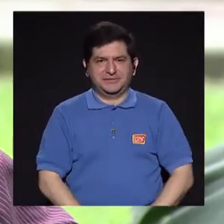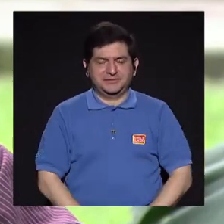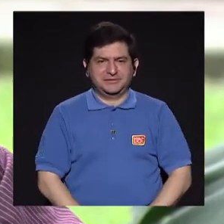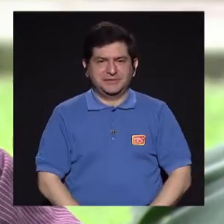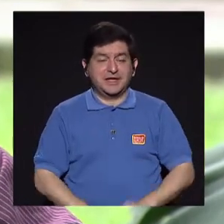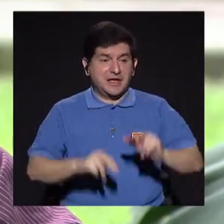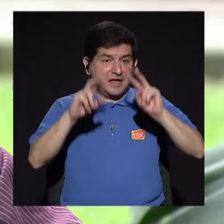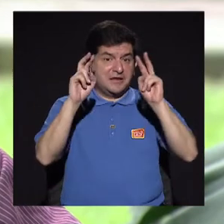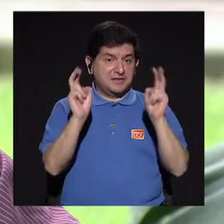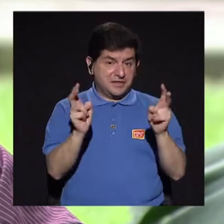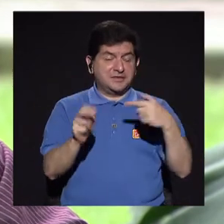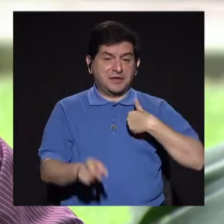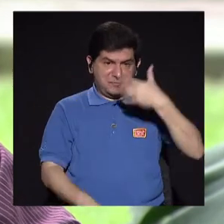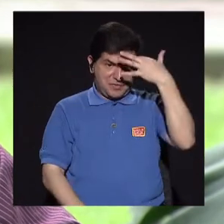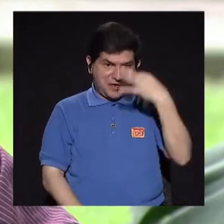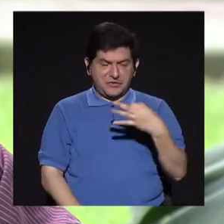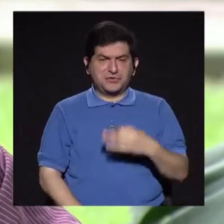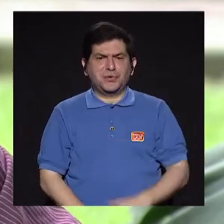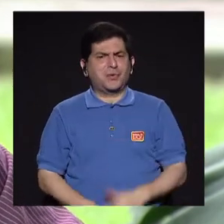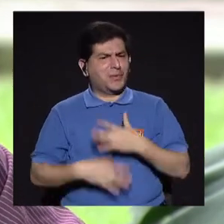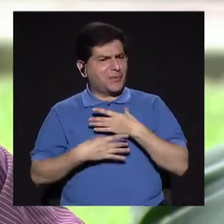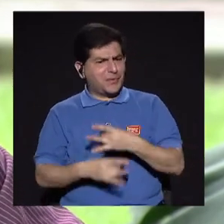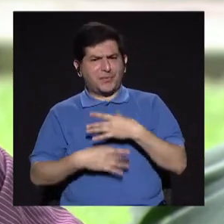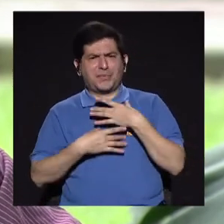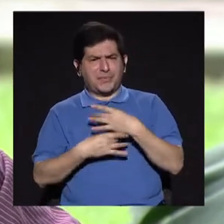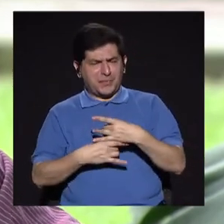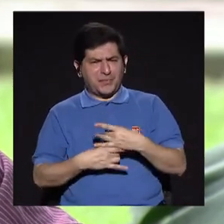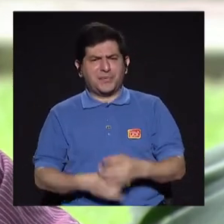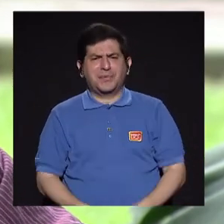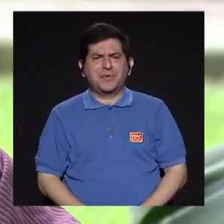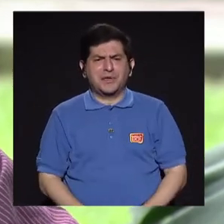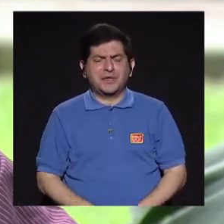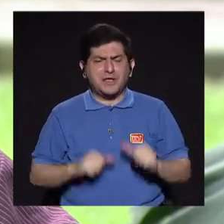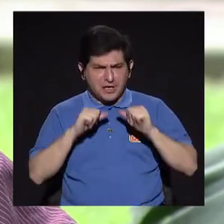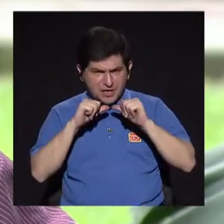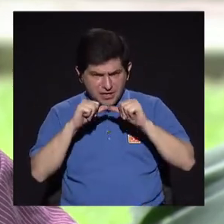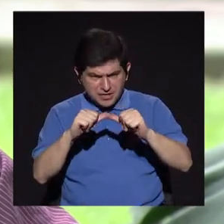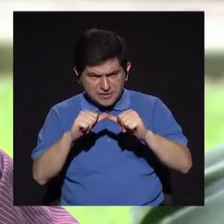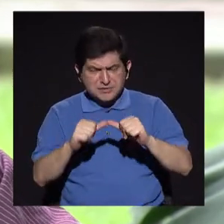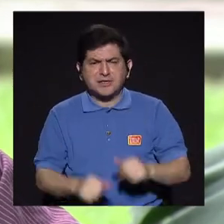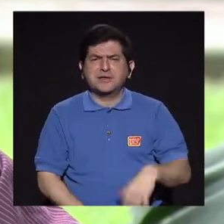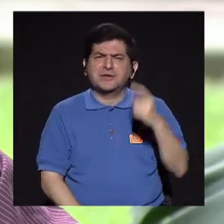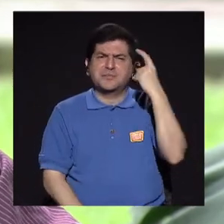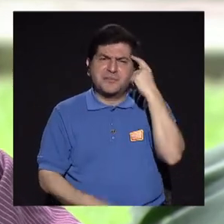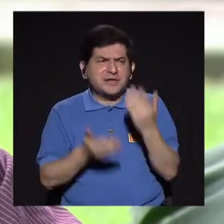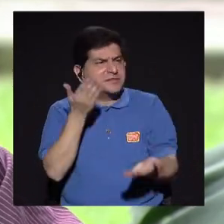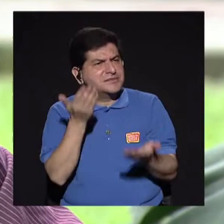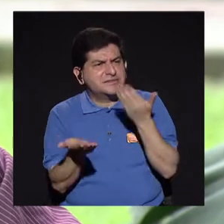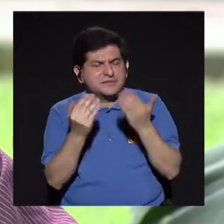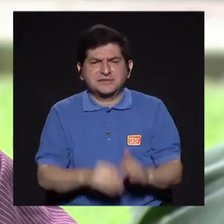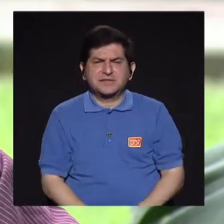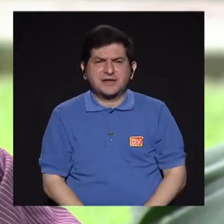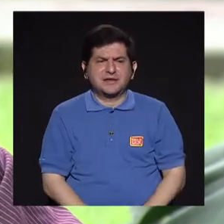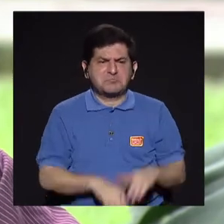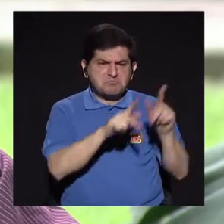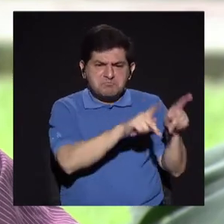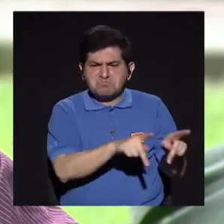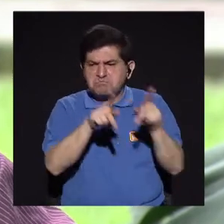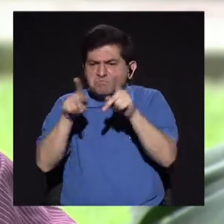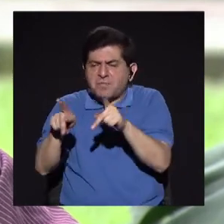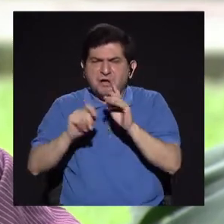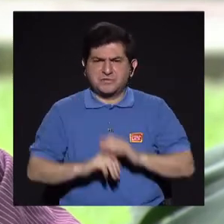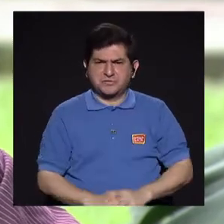sí, pues el tema yo creo que se ha vuelto muy interesante y si quisiéramos regresar, pues pensando tal vez en cuáles serían las